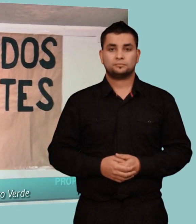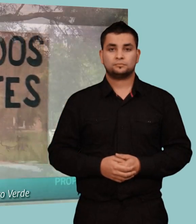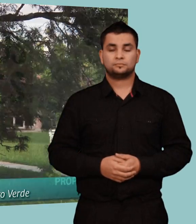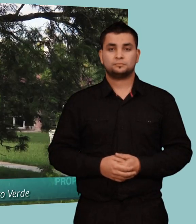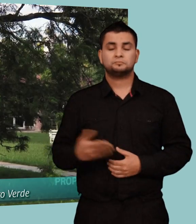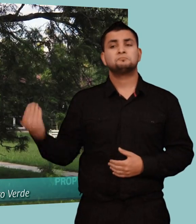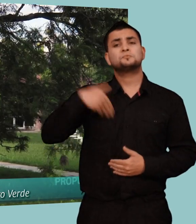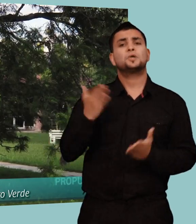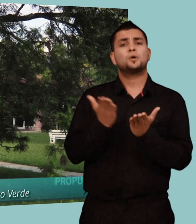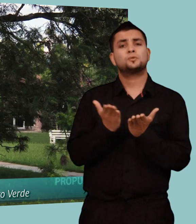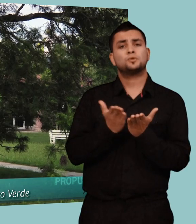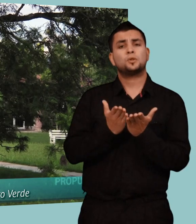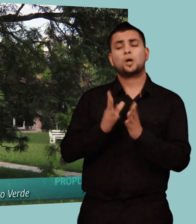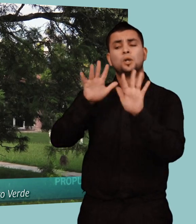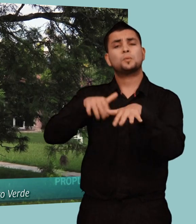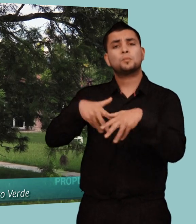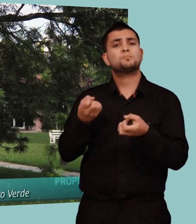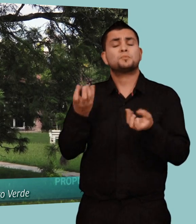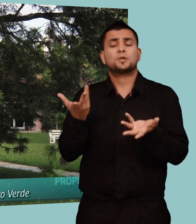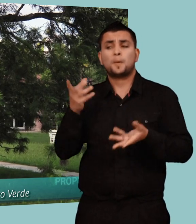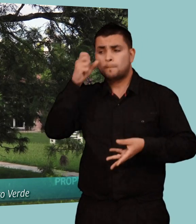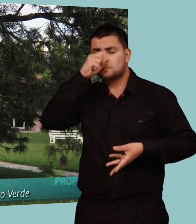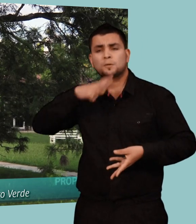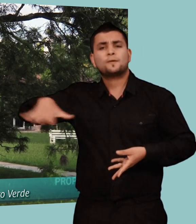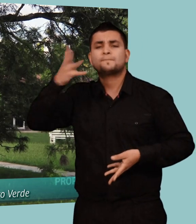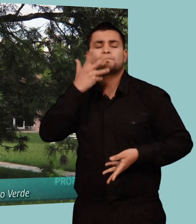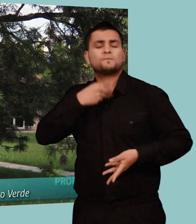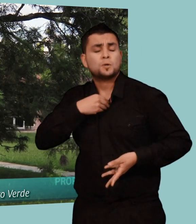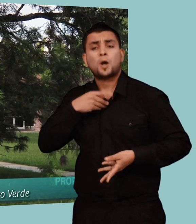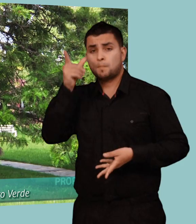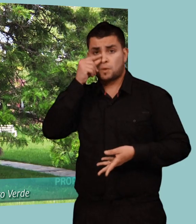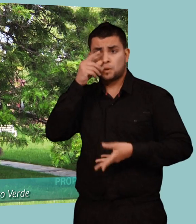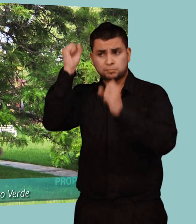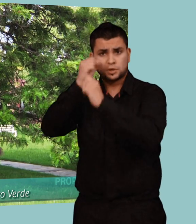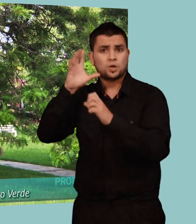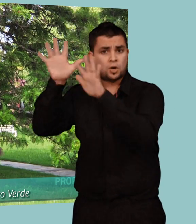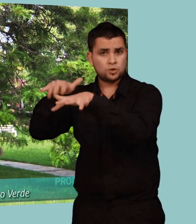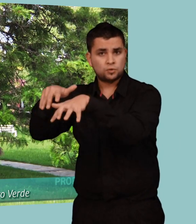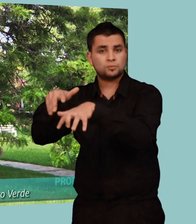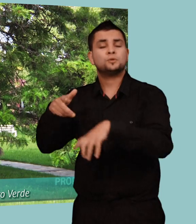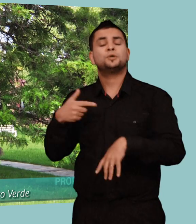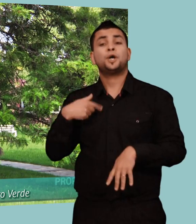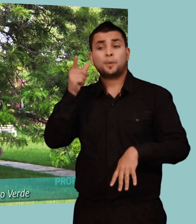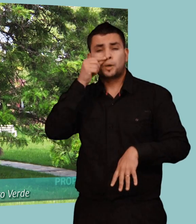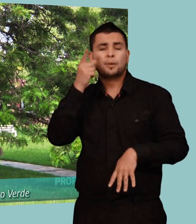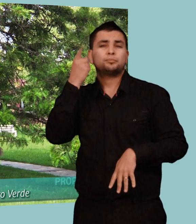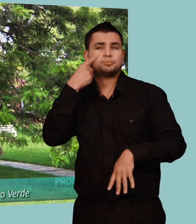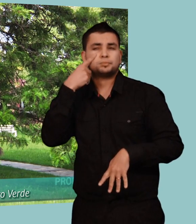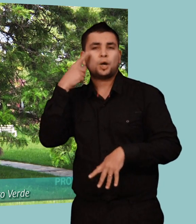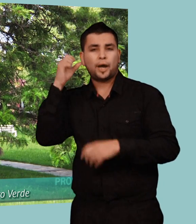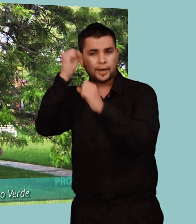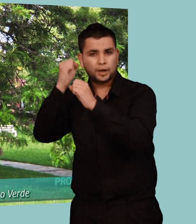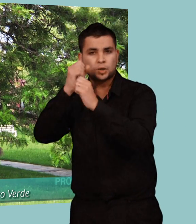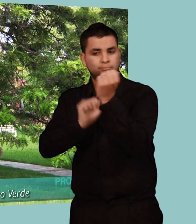Me vine acá a estudiar agronomía porque me gusta mucho el campo, mi papá es ingeniero agrónomo y mi viejo tiene conocidos ingenieros que se